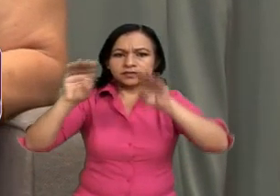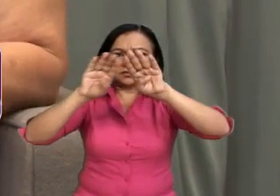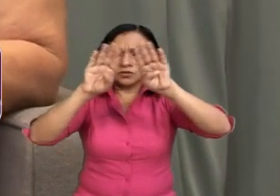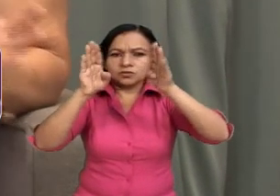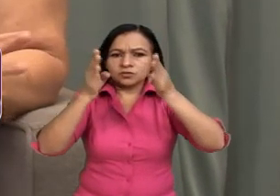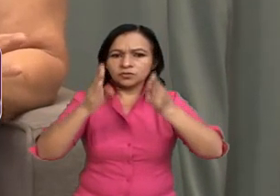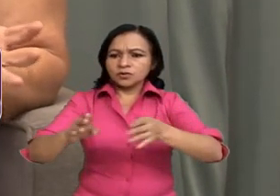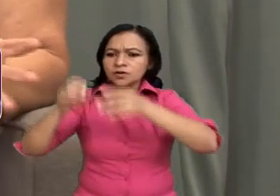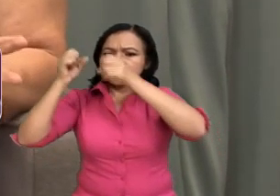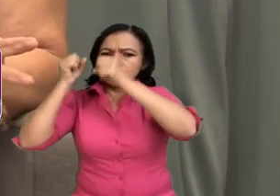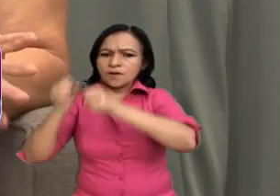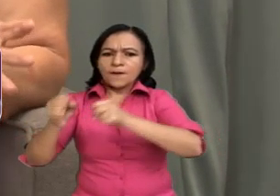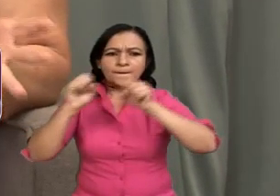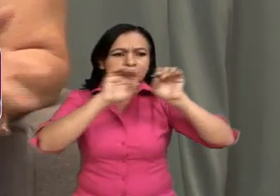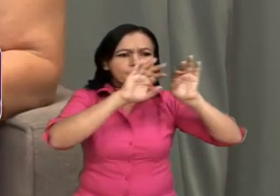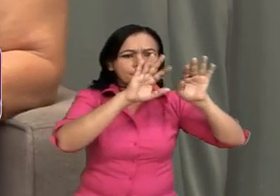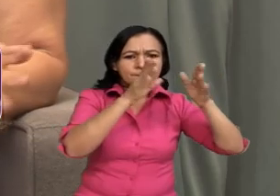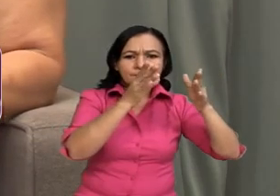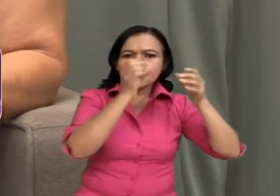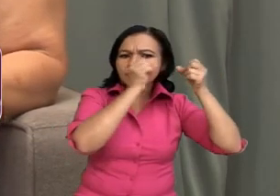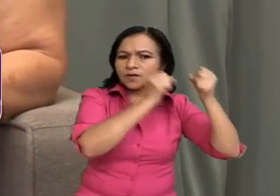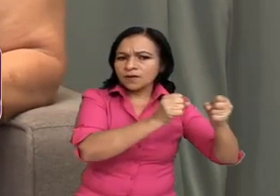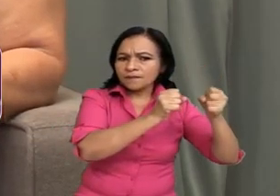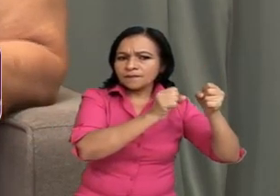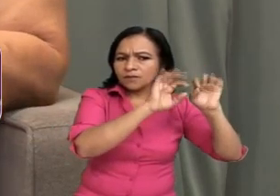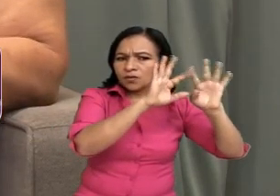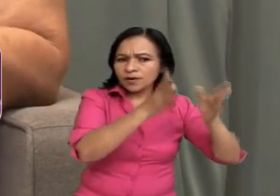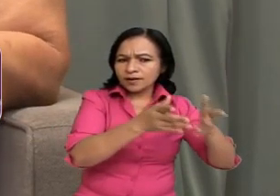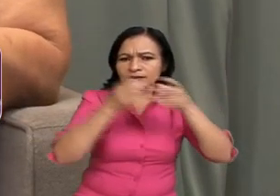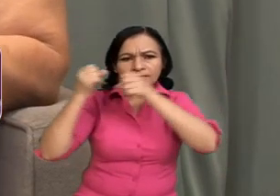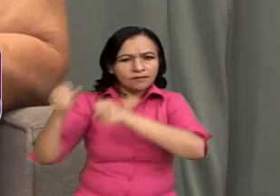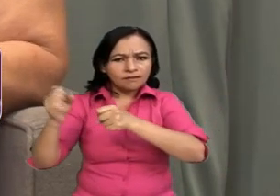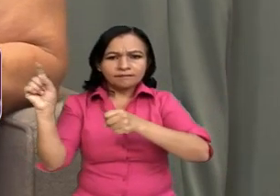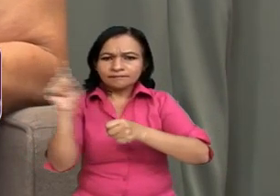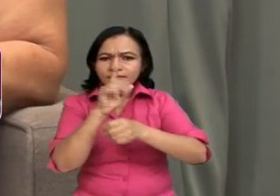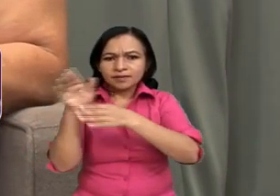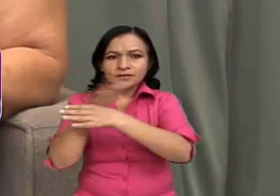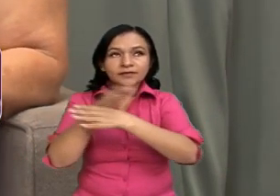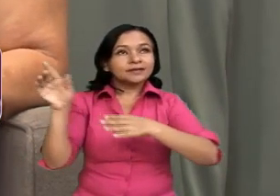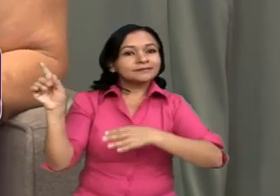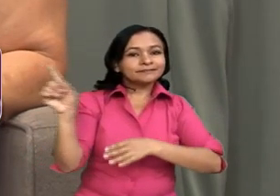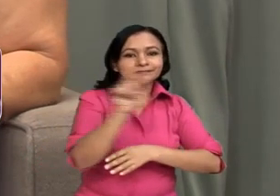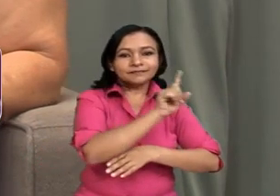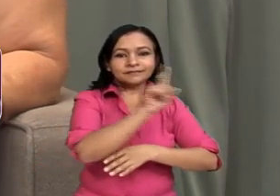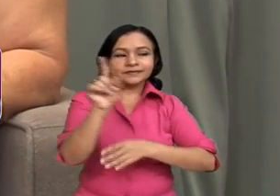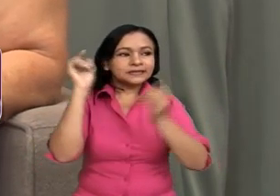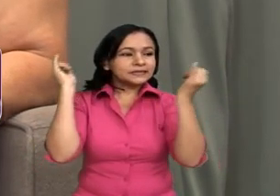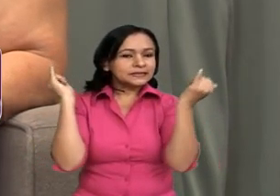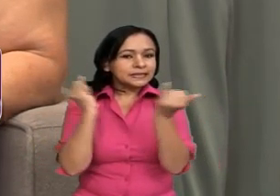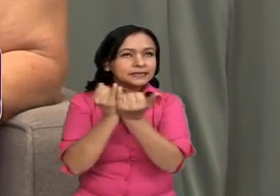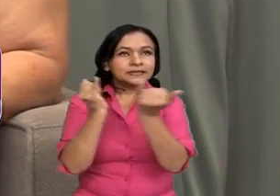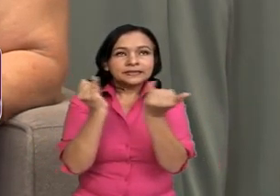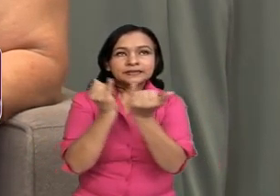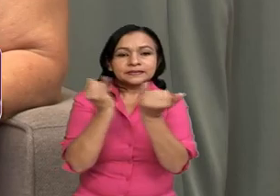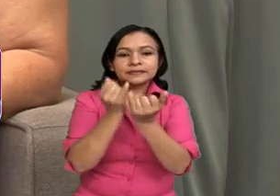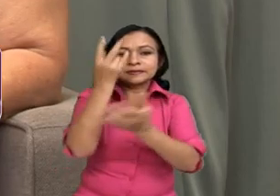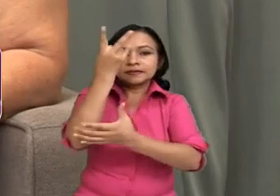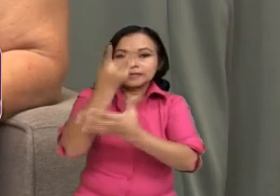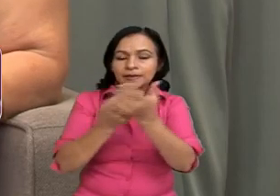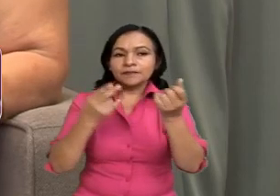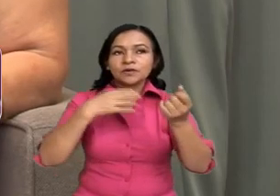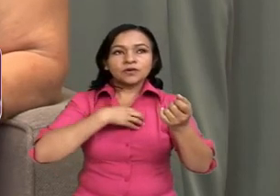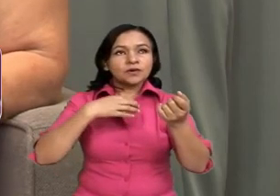no debe existir disparidad, debe existir paridad, porque ambos dos somos constructores de un